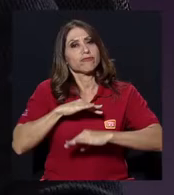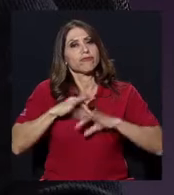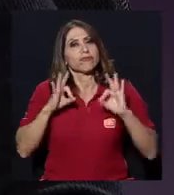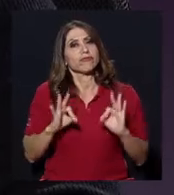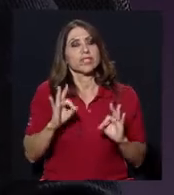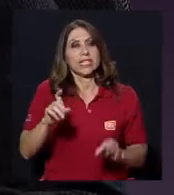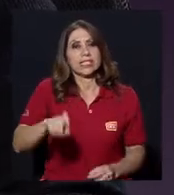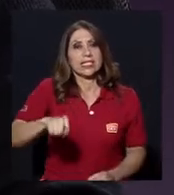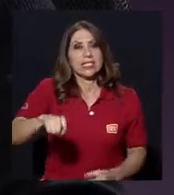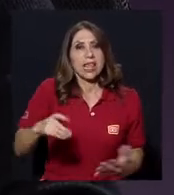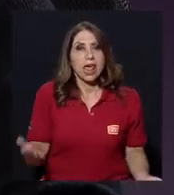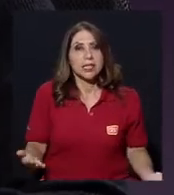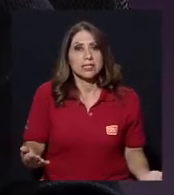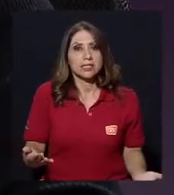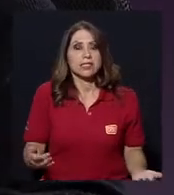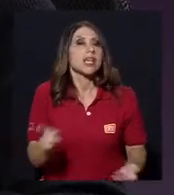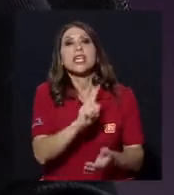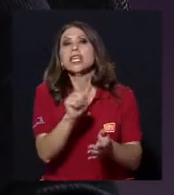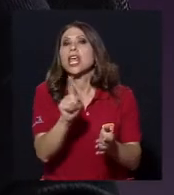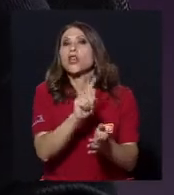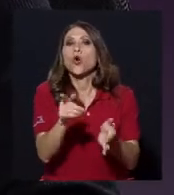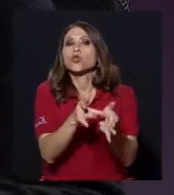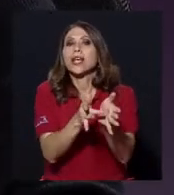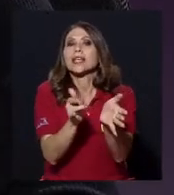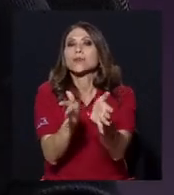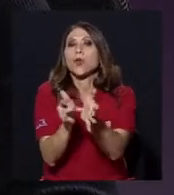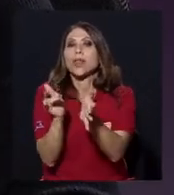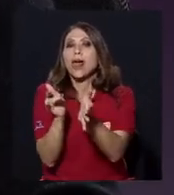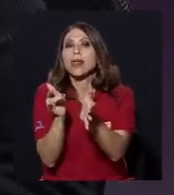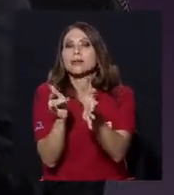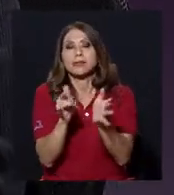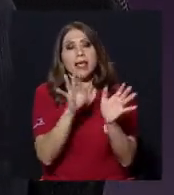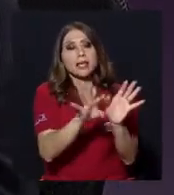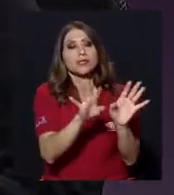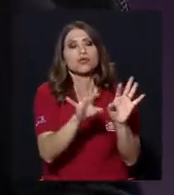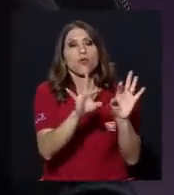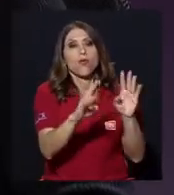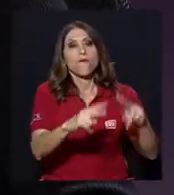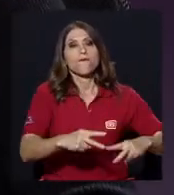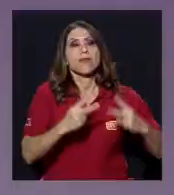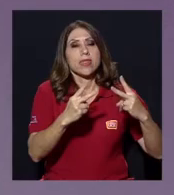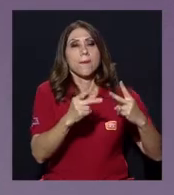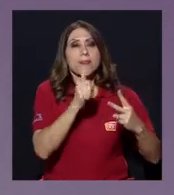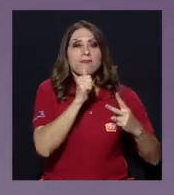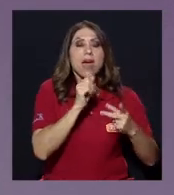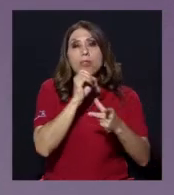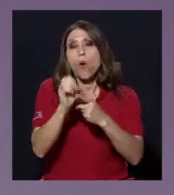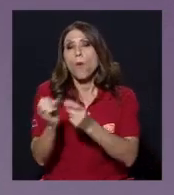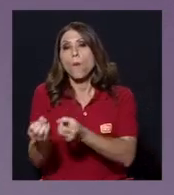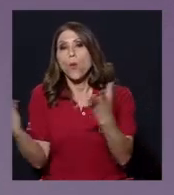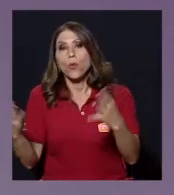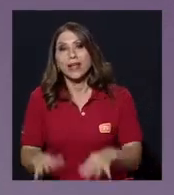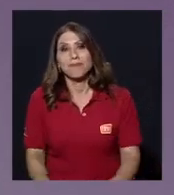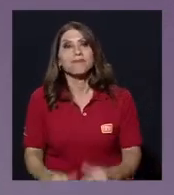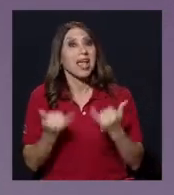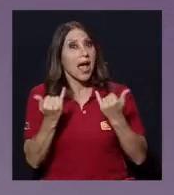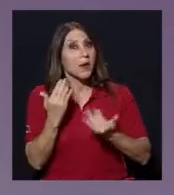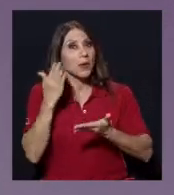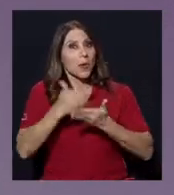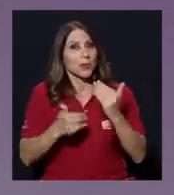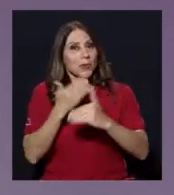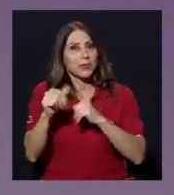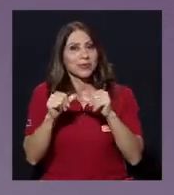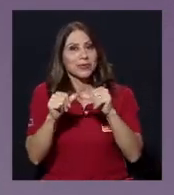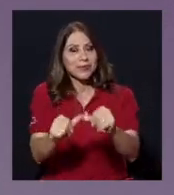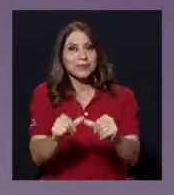sus necesidades, y que por supuesto no sean explotadas ni en el mundo privado ni en el mundo público. Vamos a un corte, okay. Y estamos